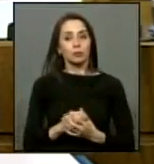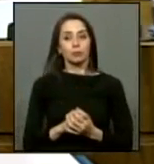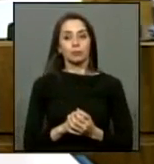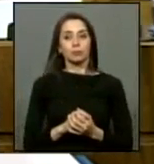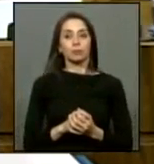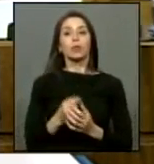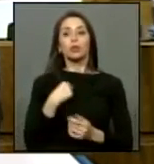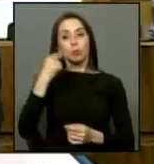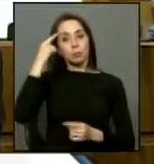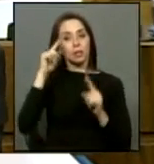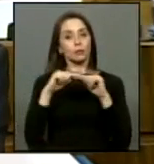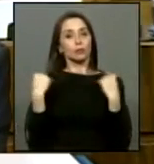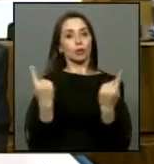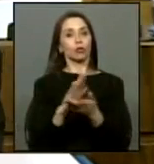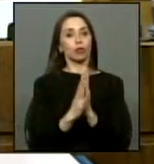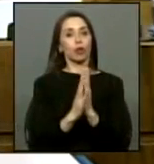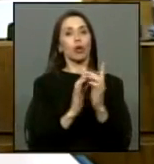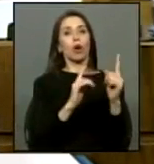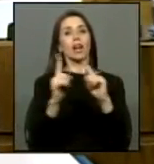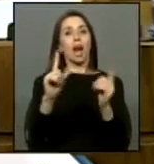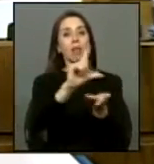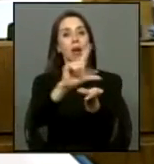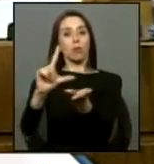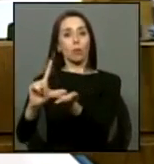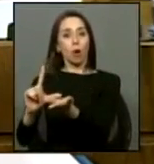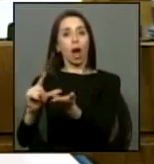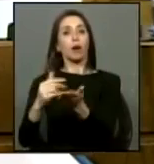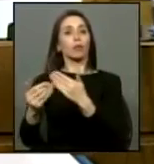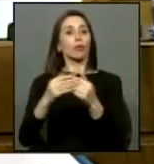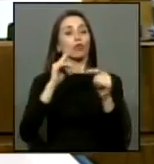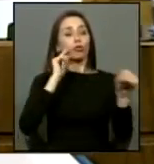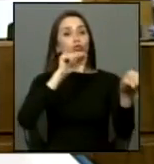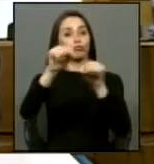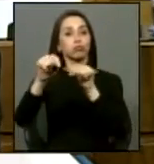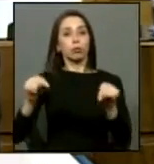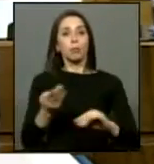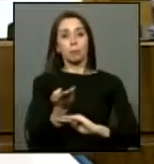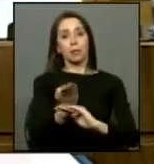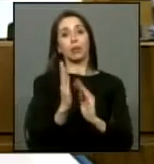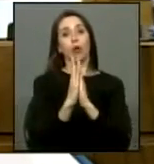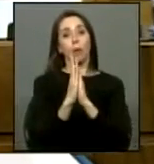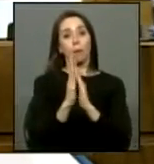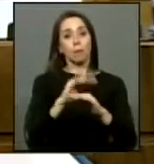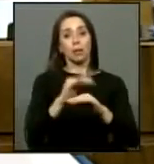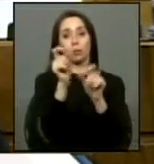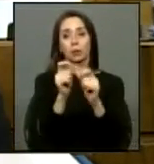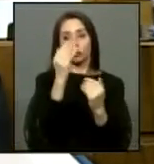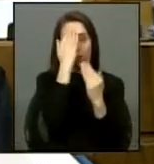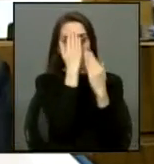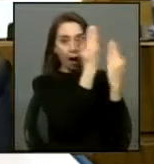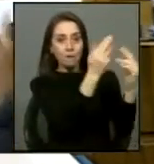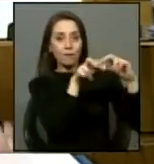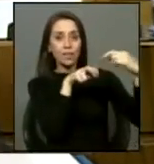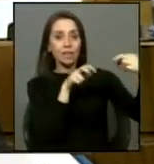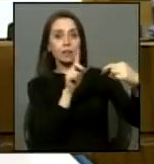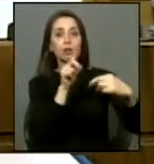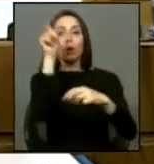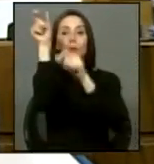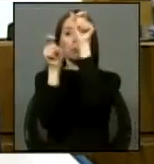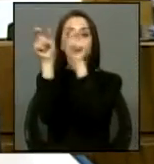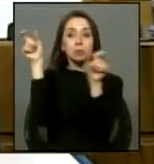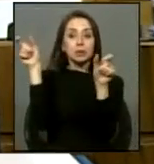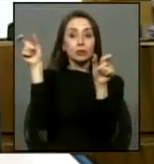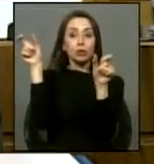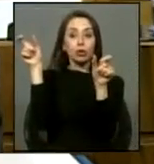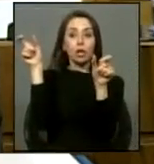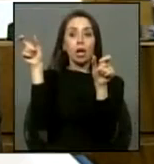y eso es lo que yo creo que todos tenemos que hacer en cada uno de los lugares donde estamos y le quiero pedir perdón no a los que están al frente sino que a las personas que de alguna